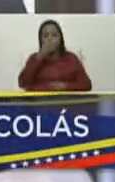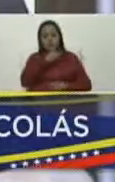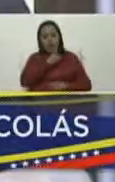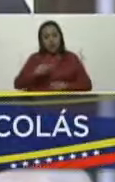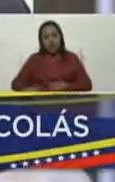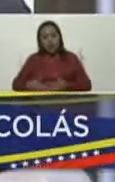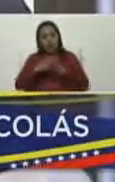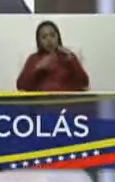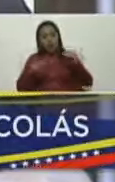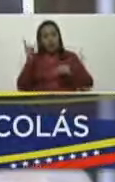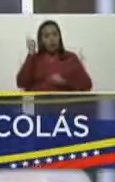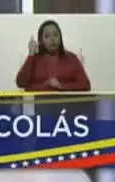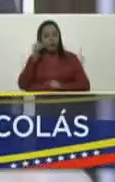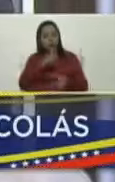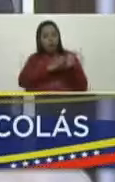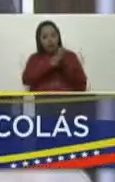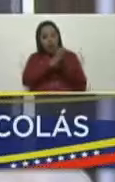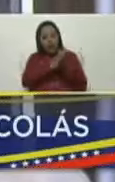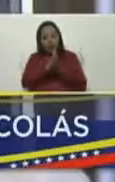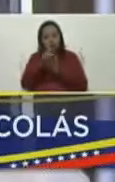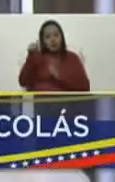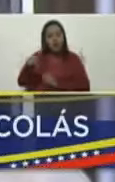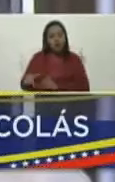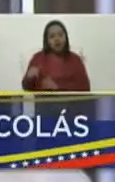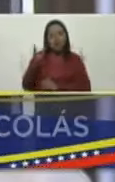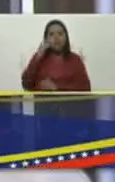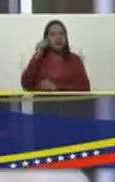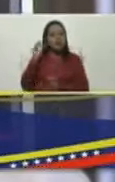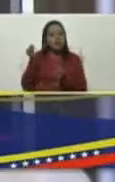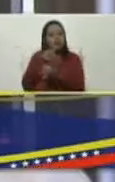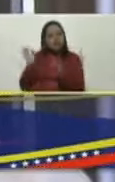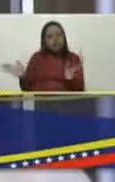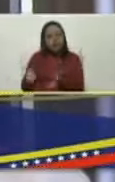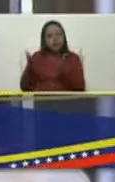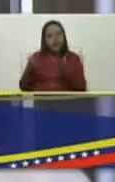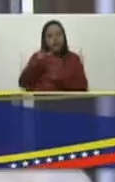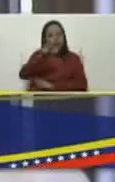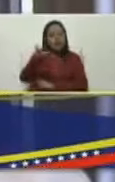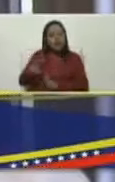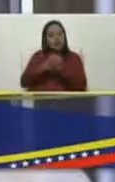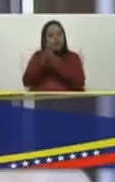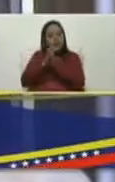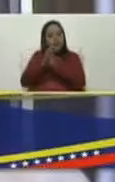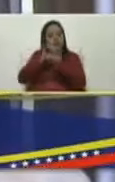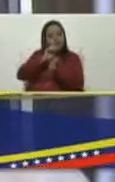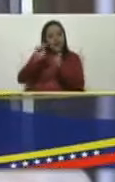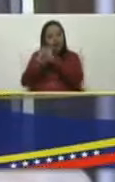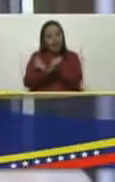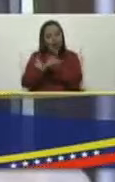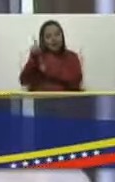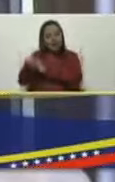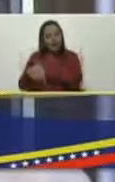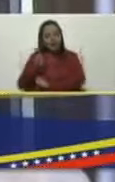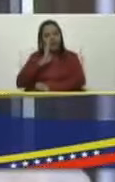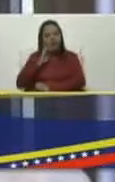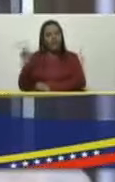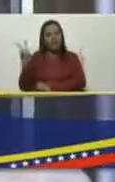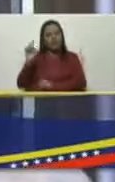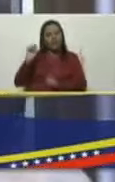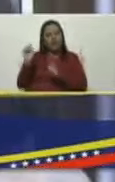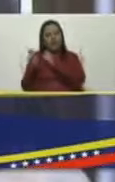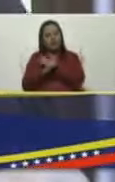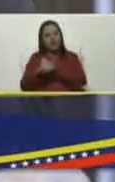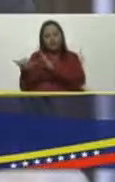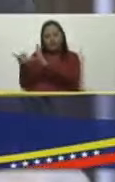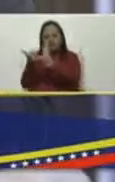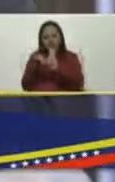que así como los emprendedores se reinventaron, el Banco de Venezuela también se reinventó, llegando a la cercanía